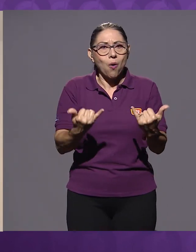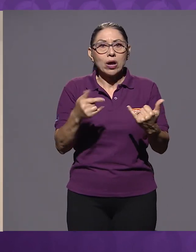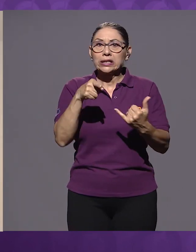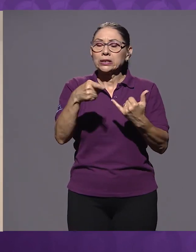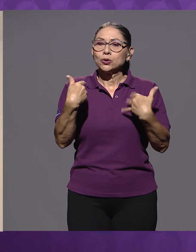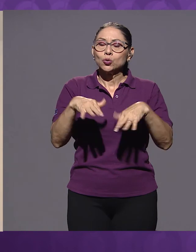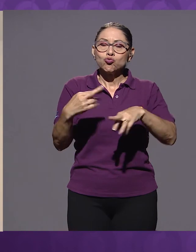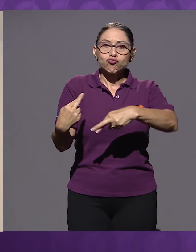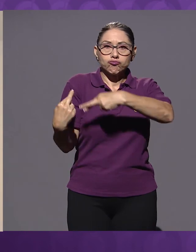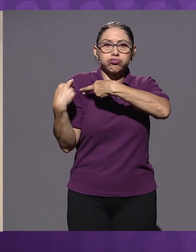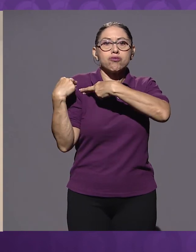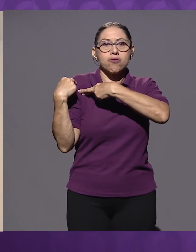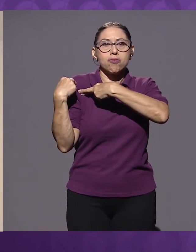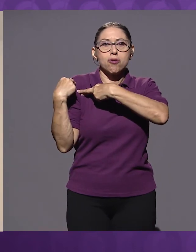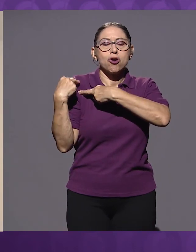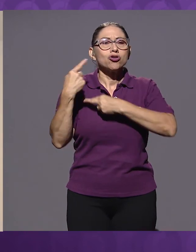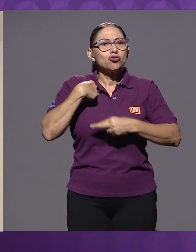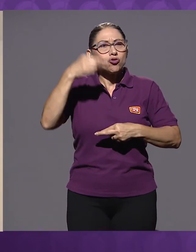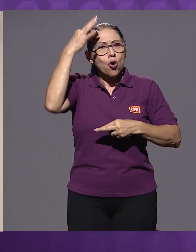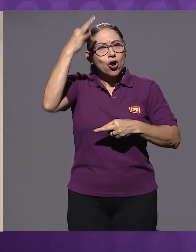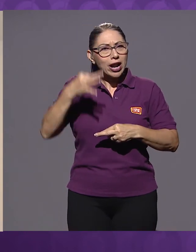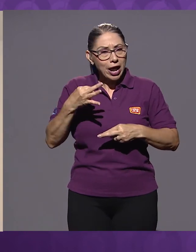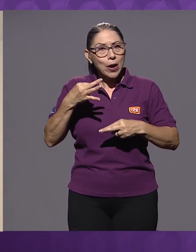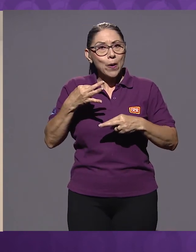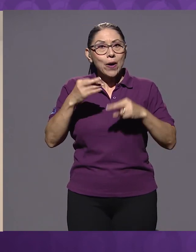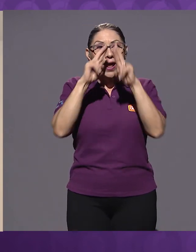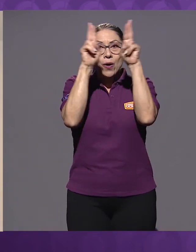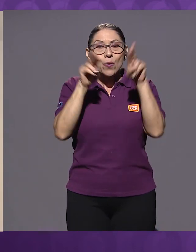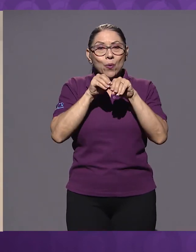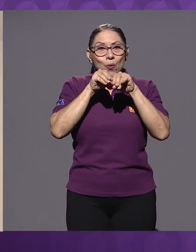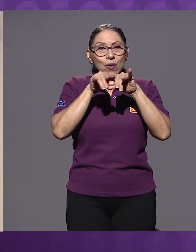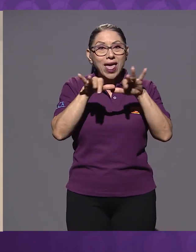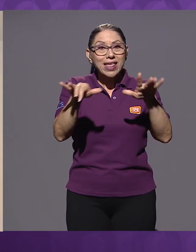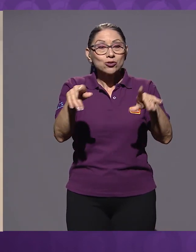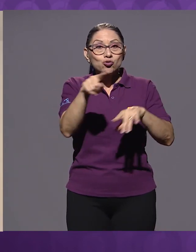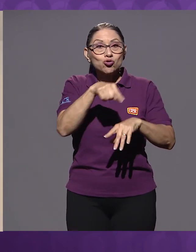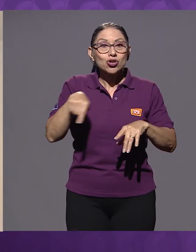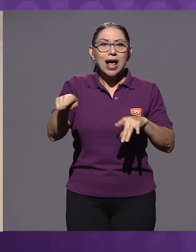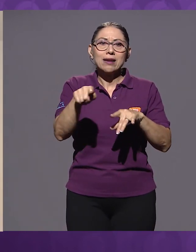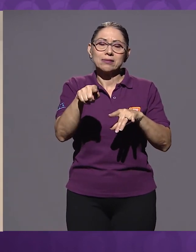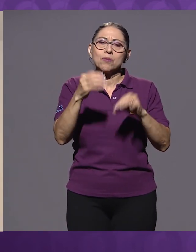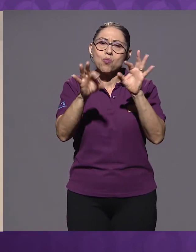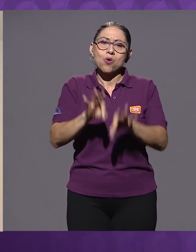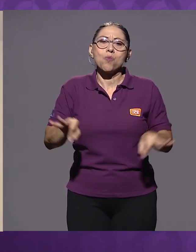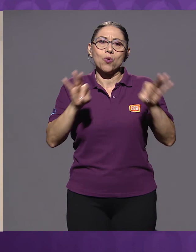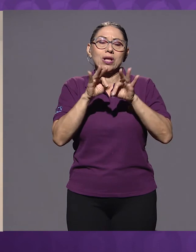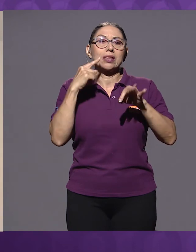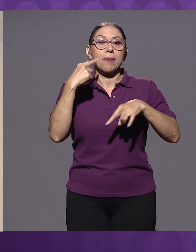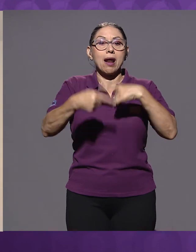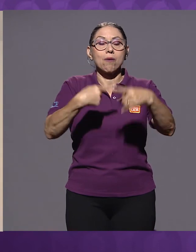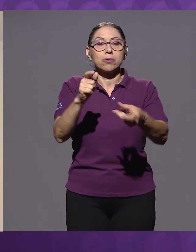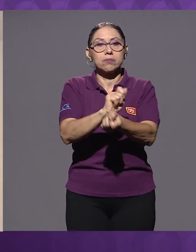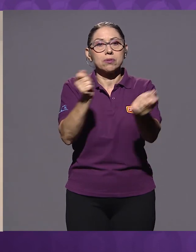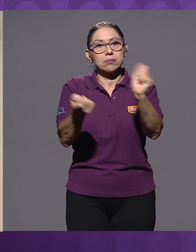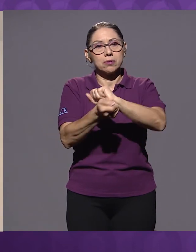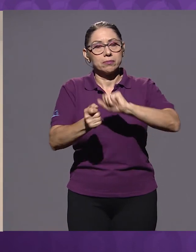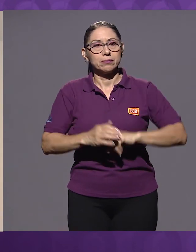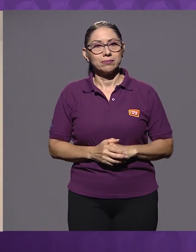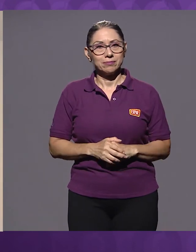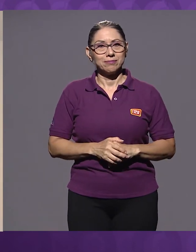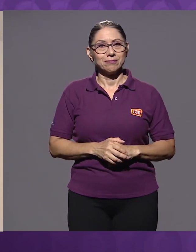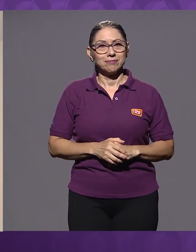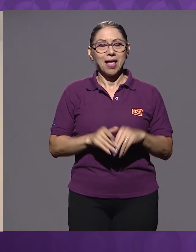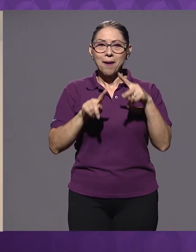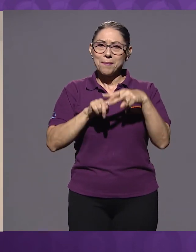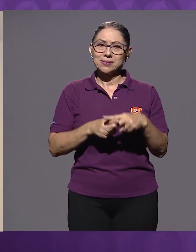muy grande, pero yo creo que el valor que tienen las redes sociales es de poder empezar a cambiar este estigma, ¿no?